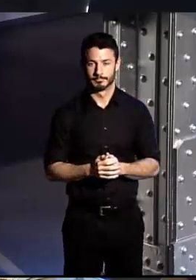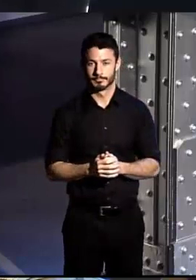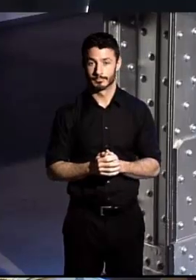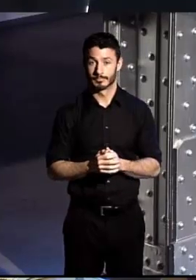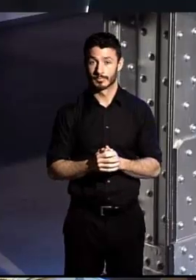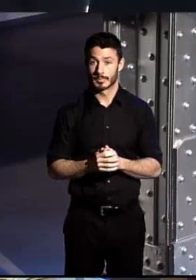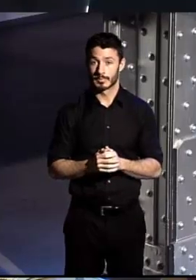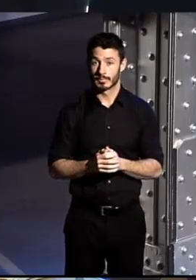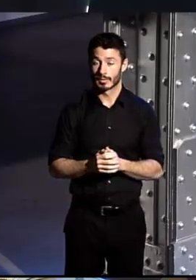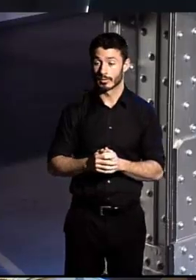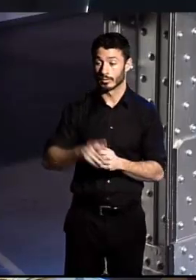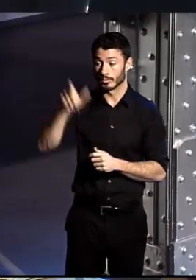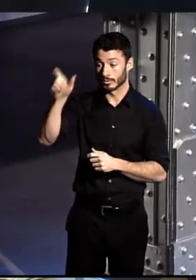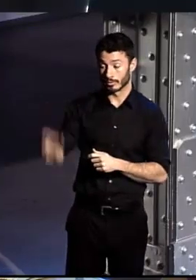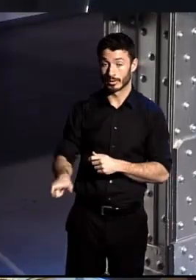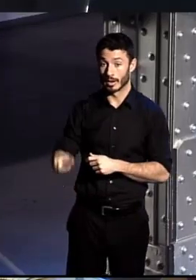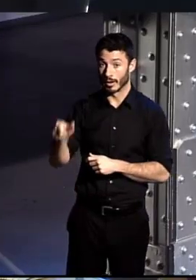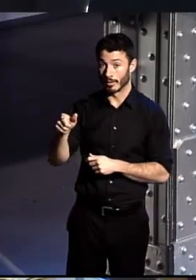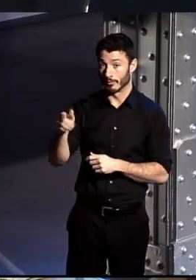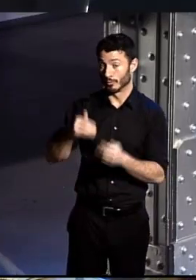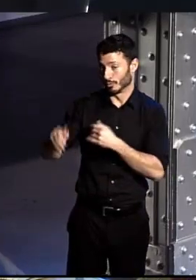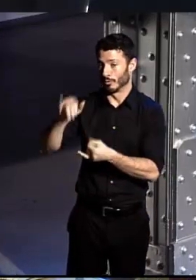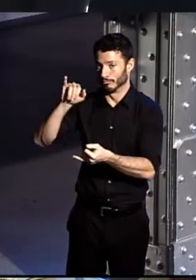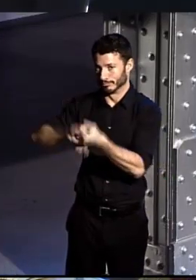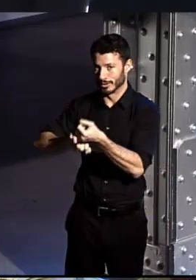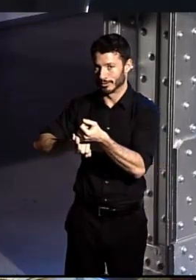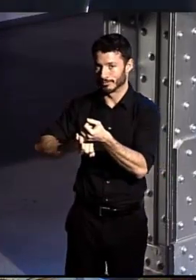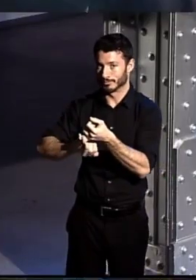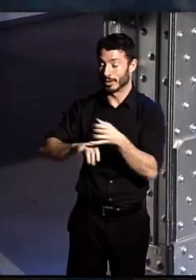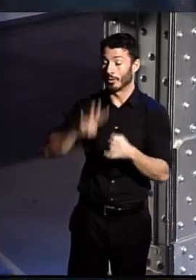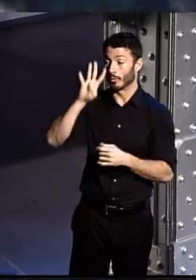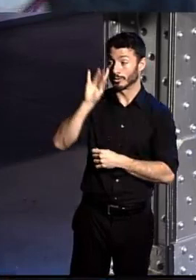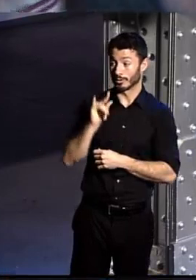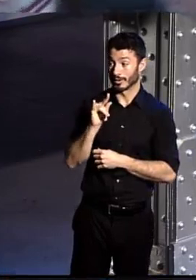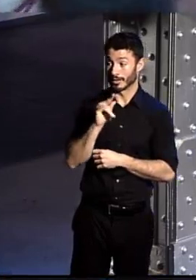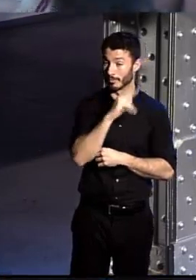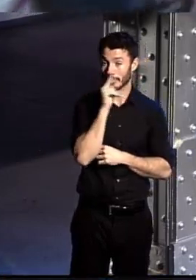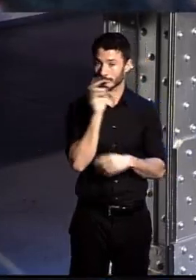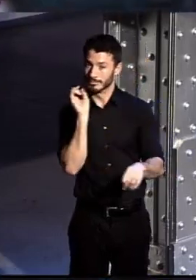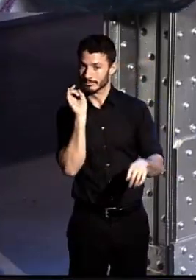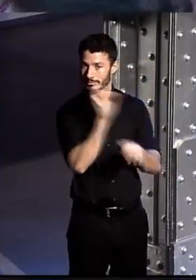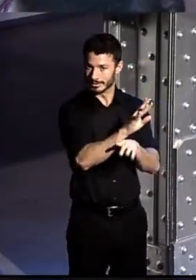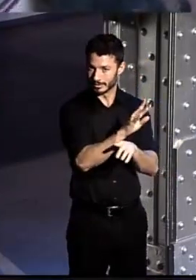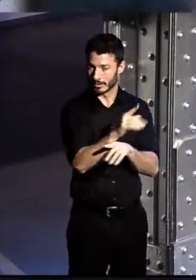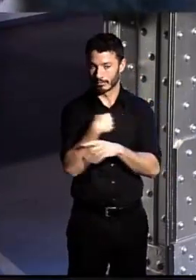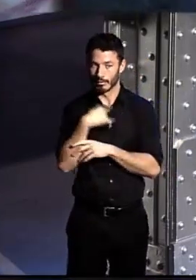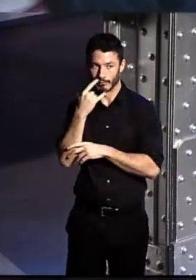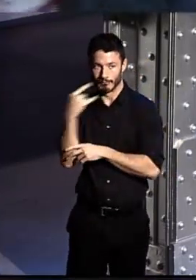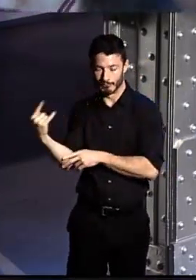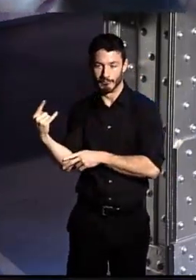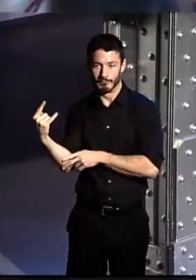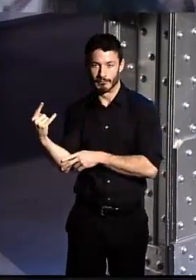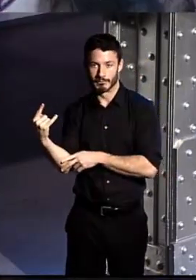Cuando conoció a Honorine, a la que será después su esposa, en 4 días escribe a su madre una carta en la que dice que se ha enamorado